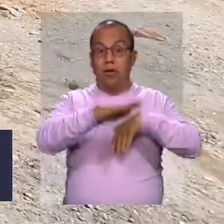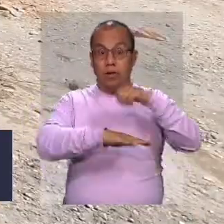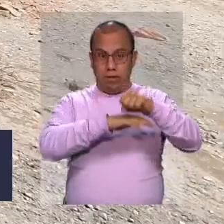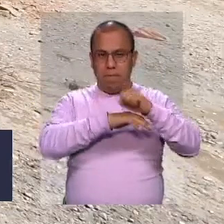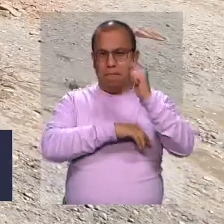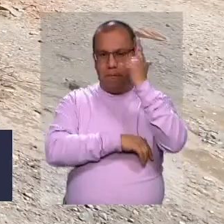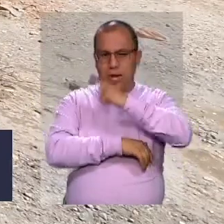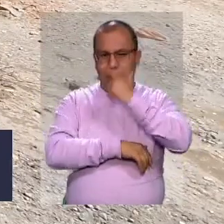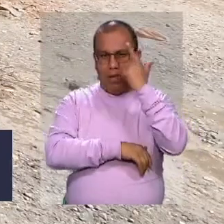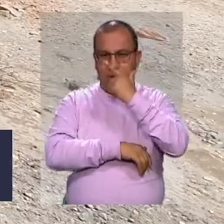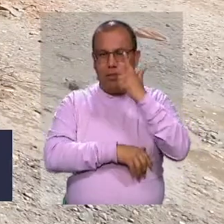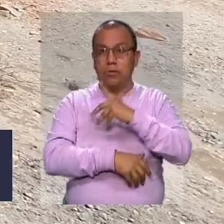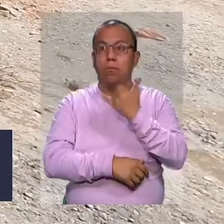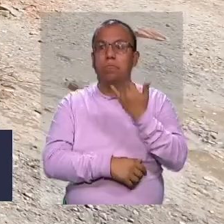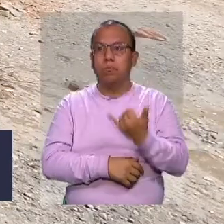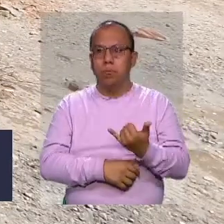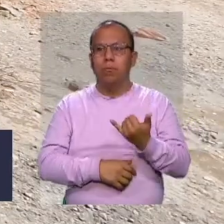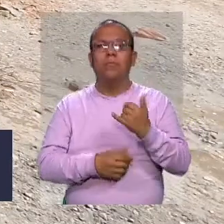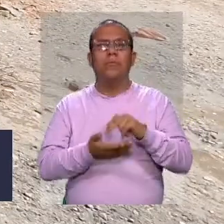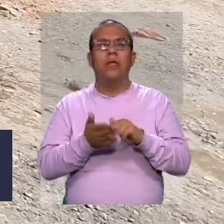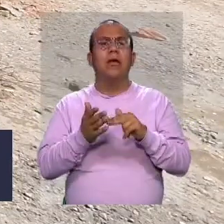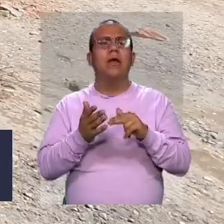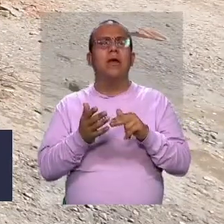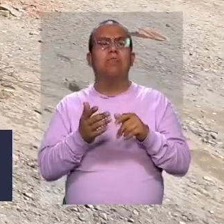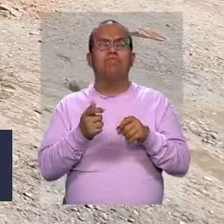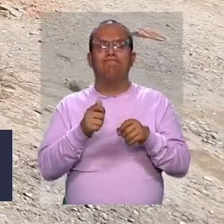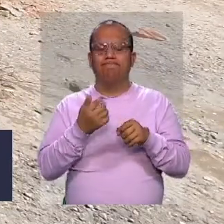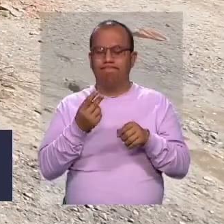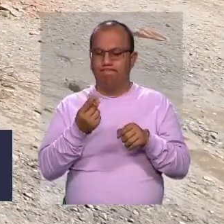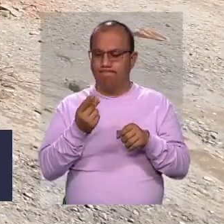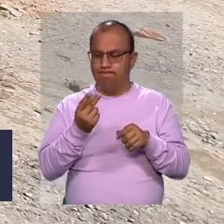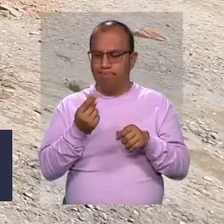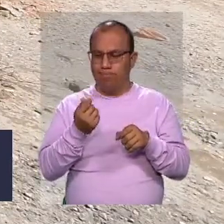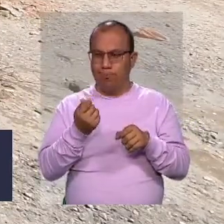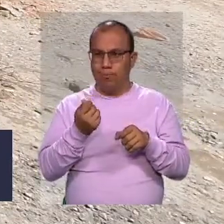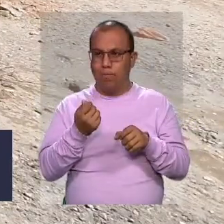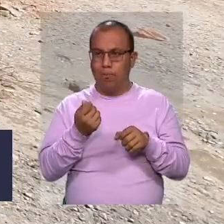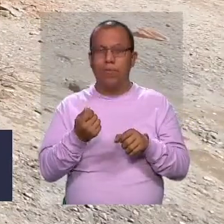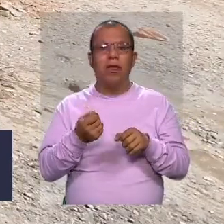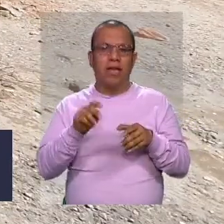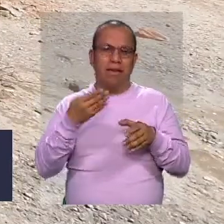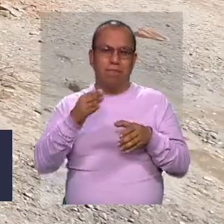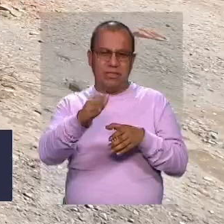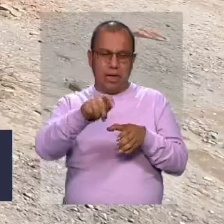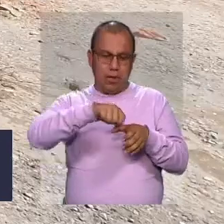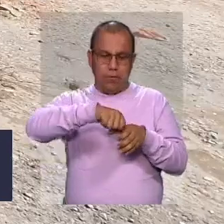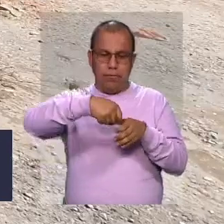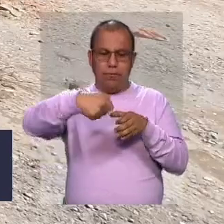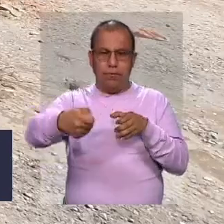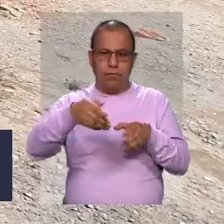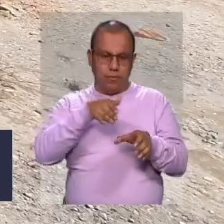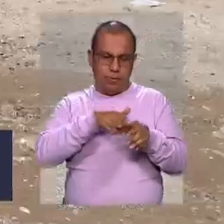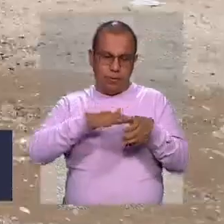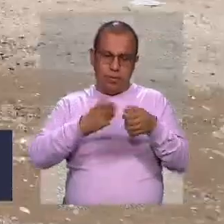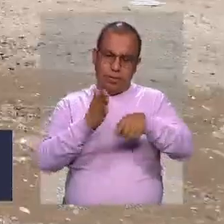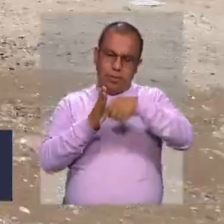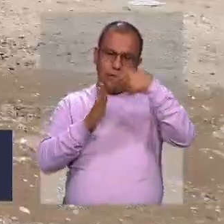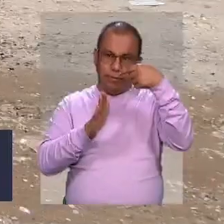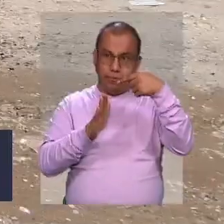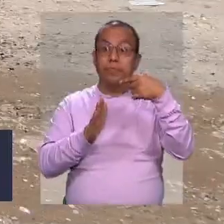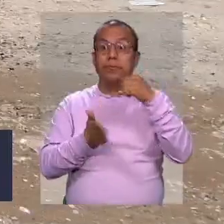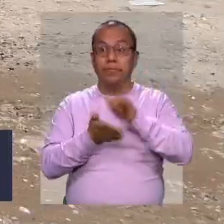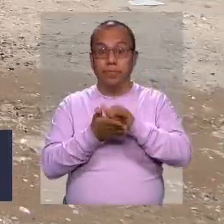de las blancas y había una lata de esas de sardinas Y a lo que cogió Esto me corté la mano